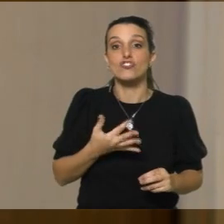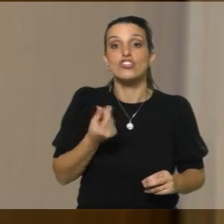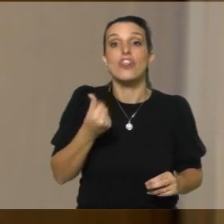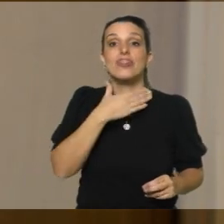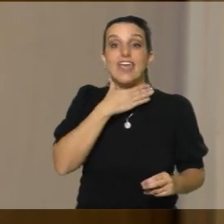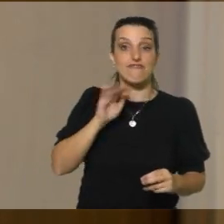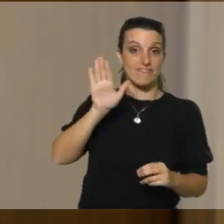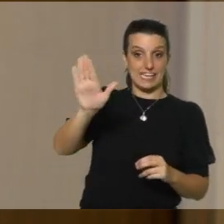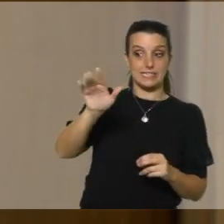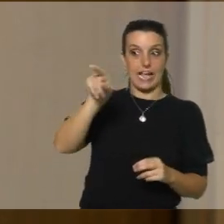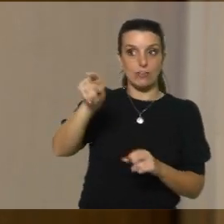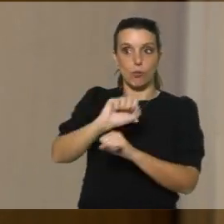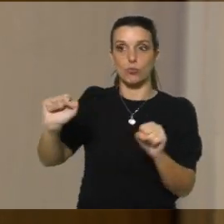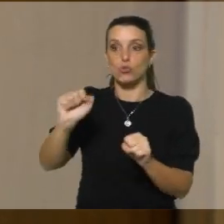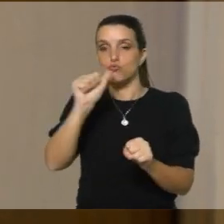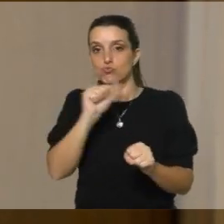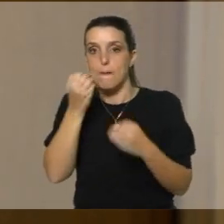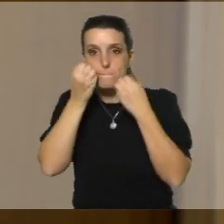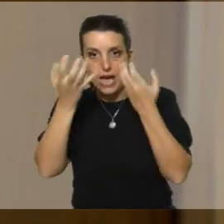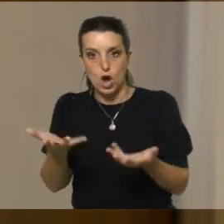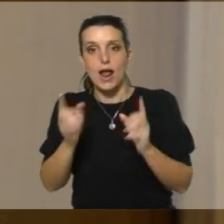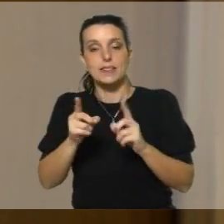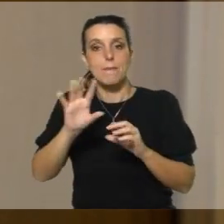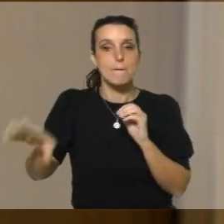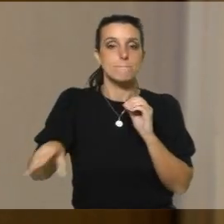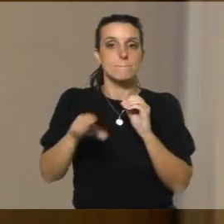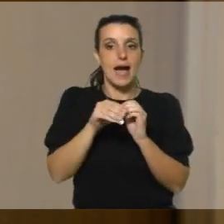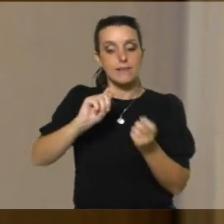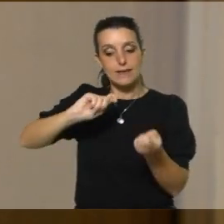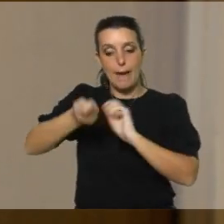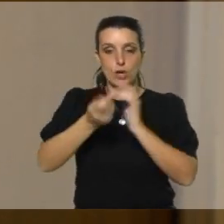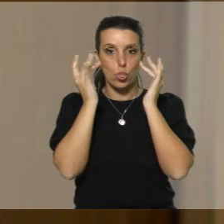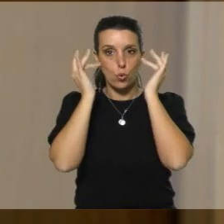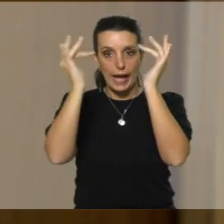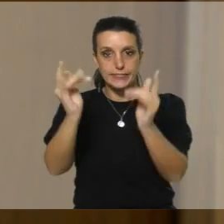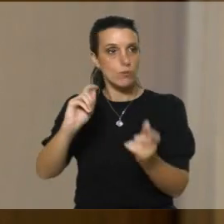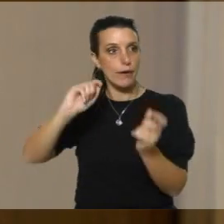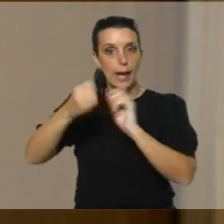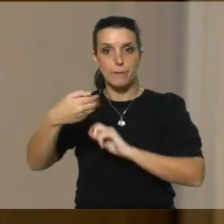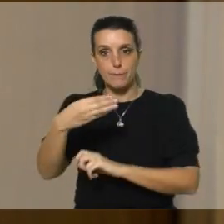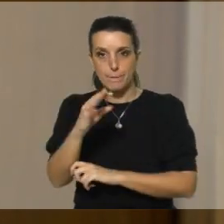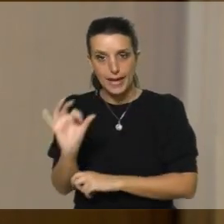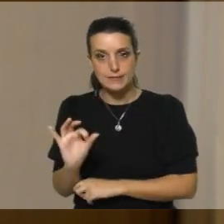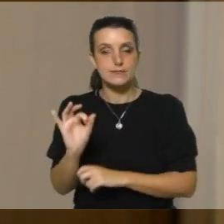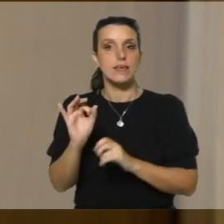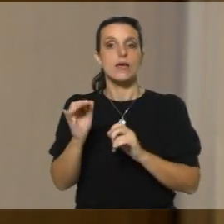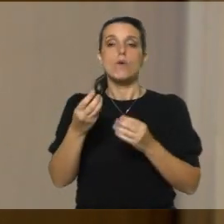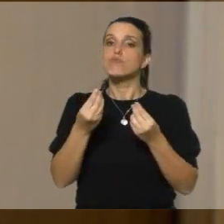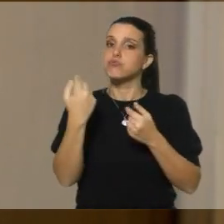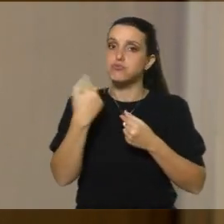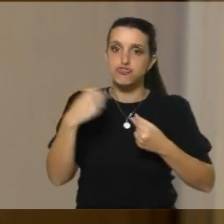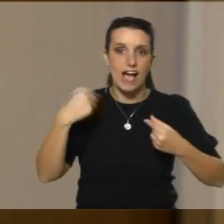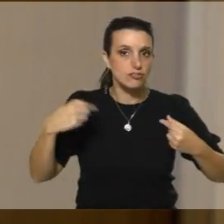fiscal eso se pudo mejorar se implementaron la reforma educativa la reforma de la seguridad social un montón